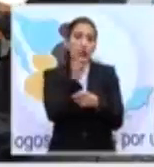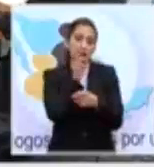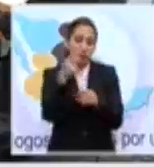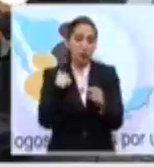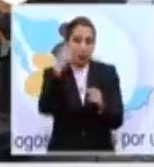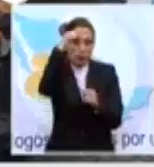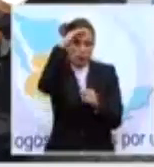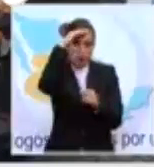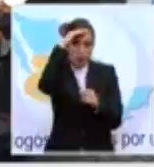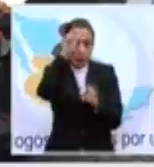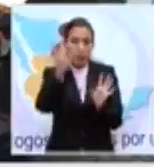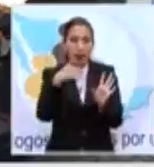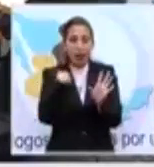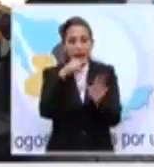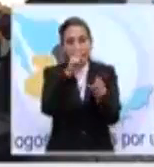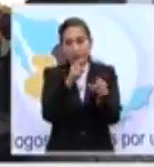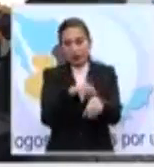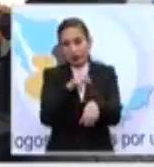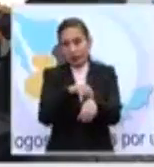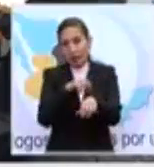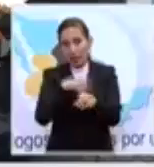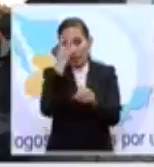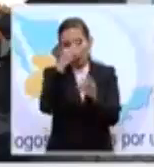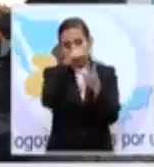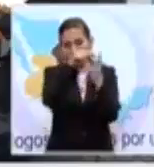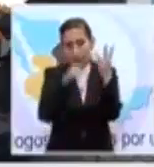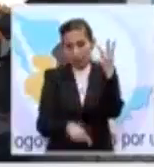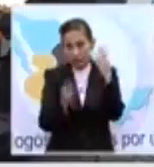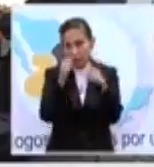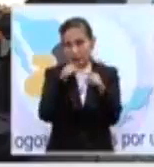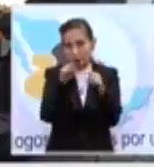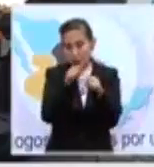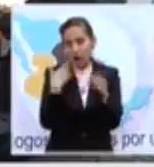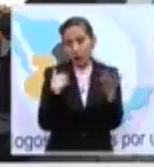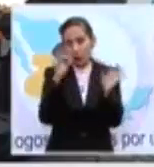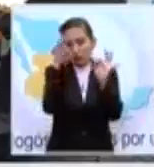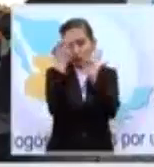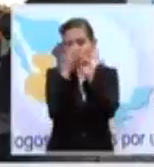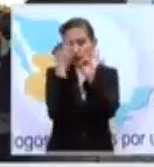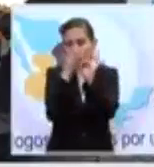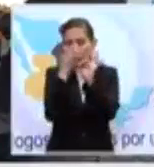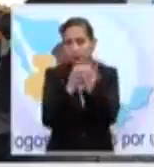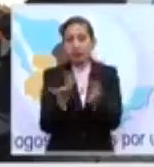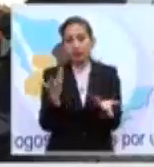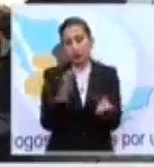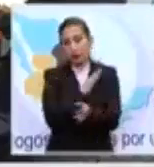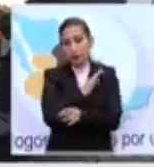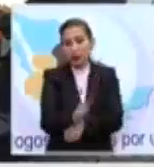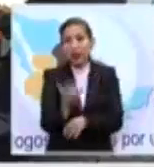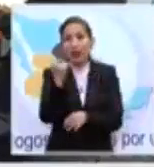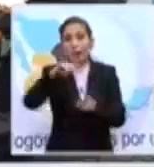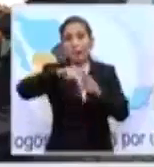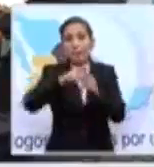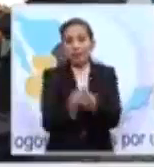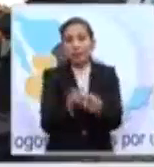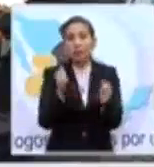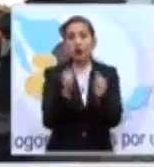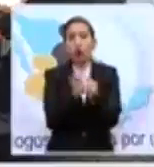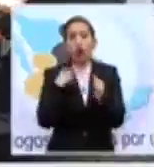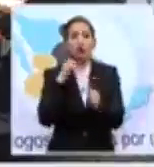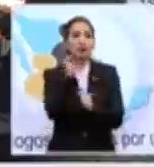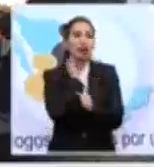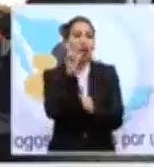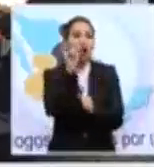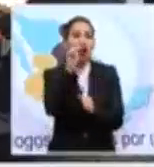consideremos que para agotar los temas de las 3 rondas es importante que sean concisas en la medida de lo posible. Iniciaríamos con la